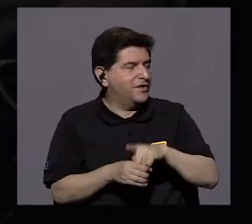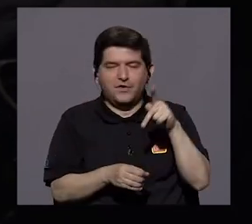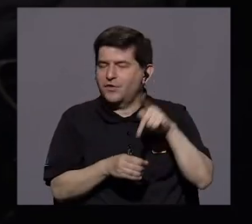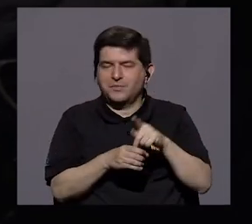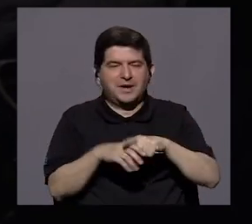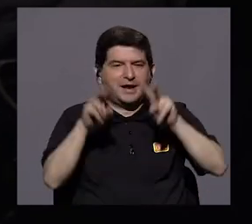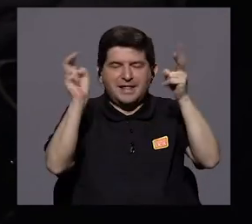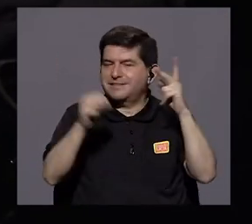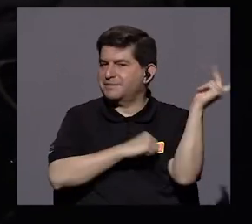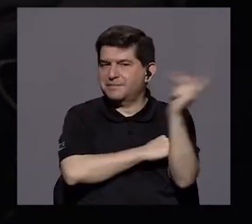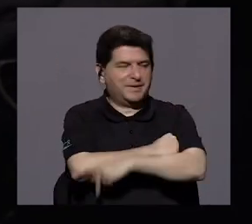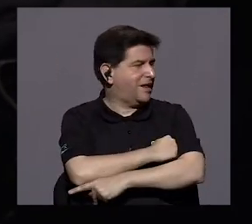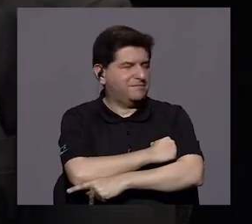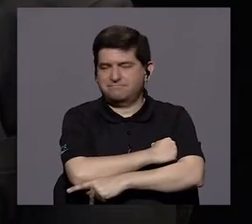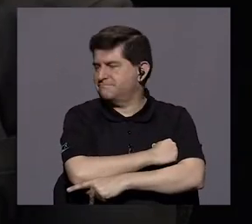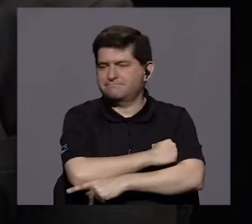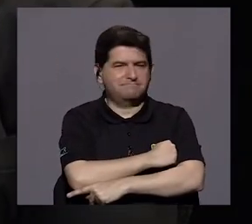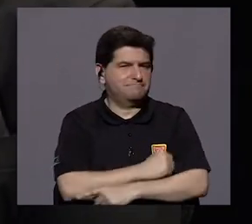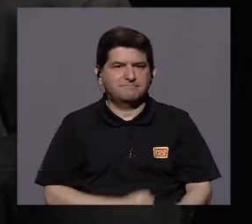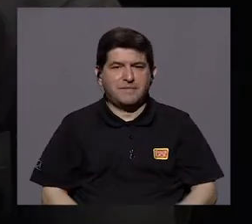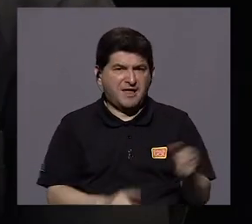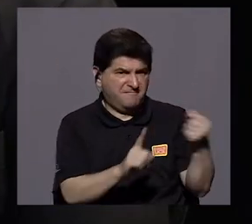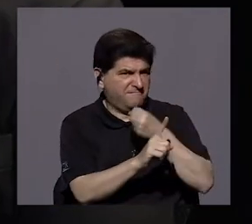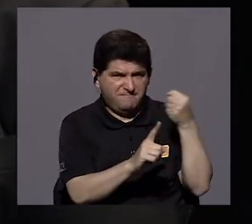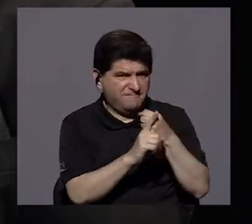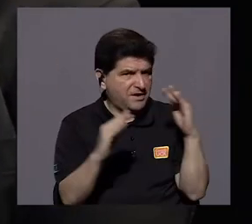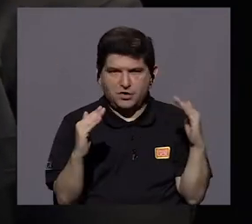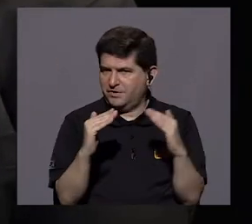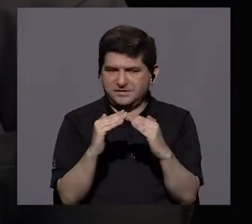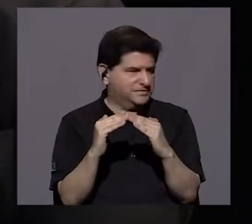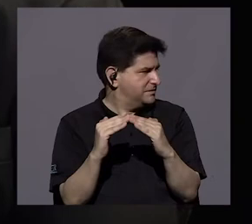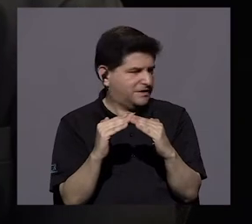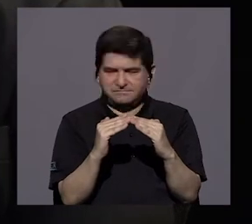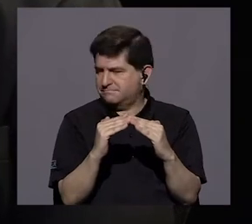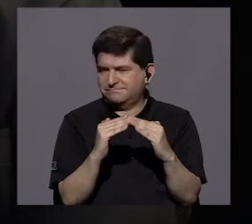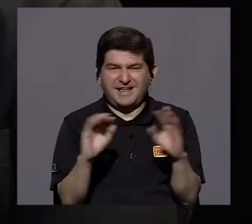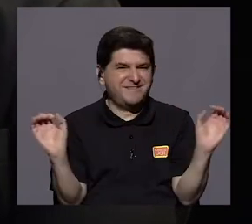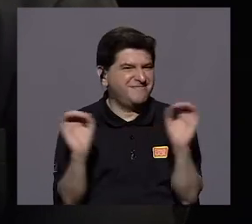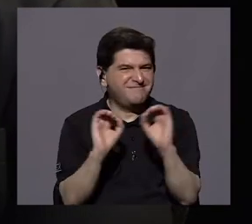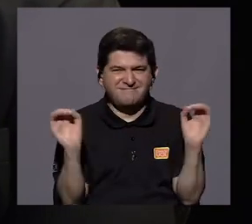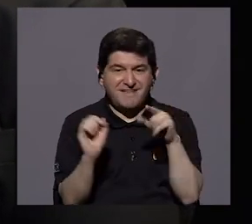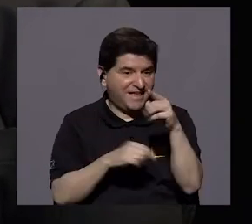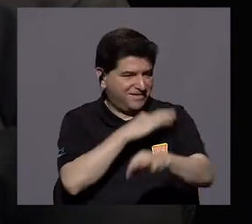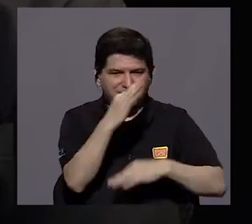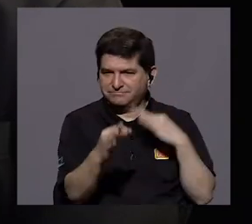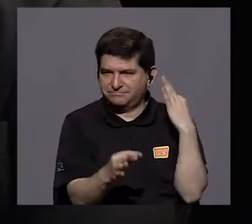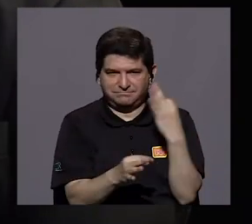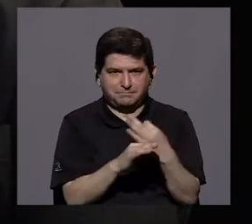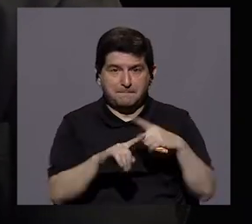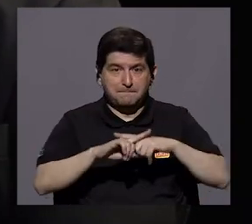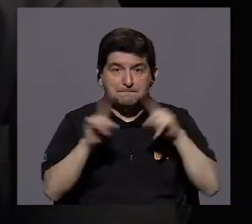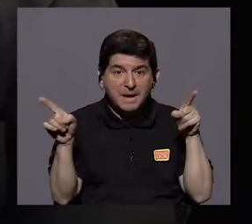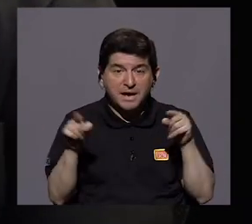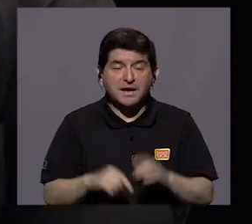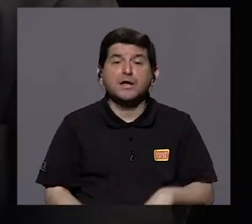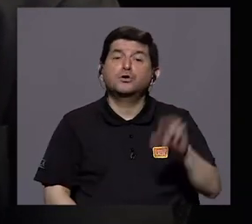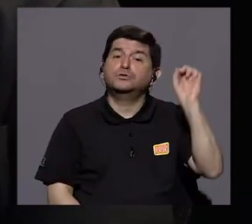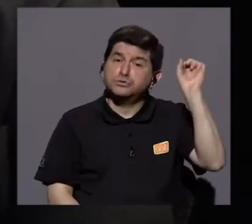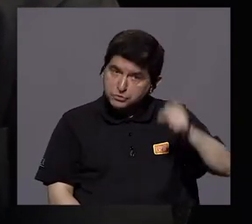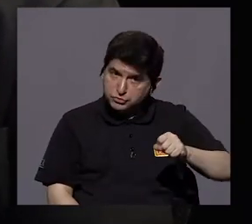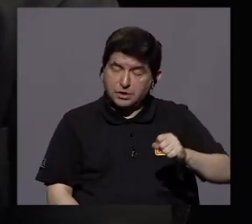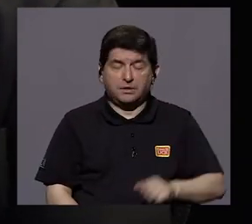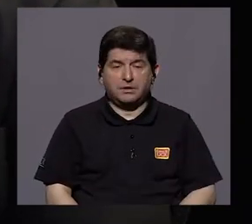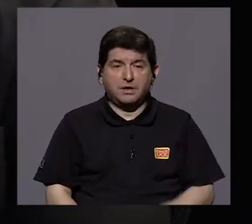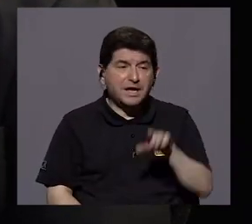no participan en temas penales, obviamente. En temas de violencia doméstica, en nada de ese tipo. Pero sí en este tipo